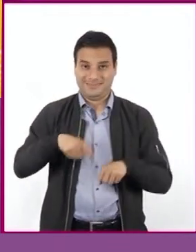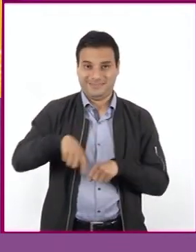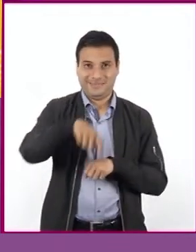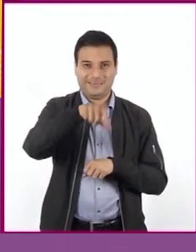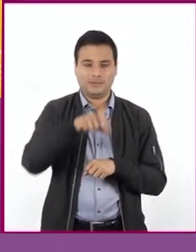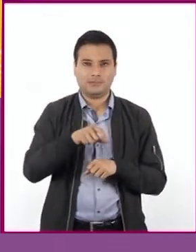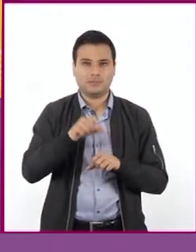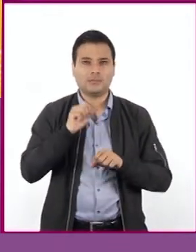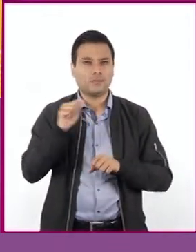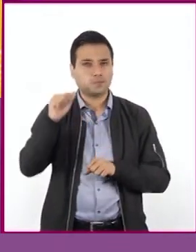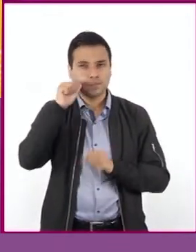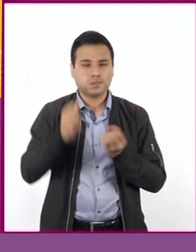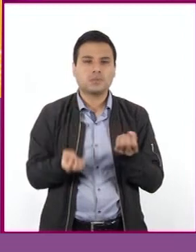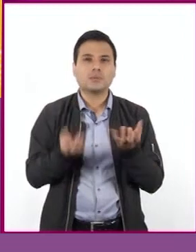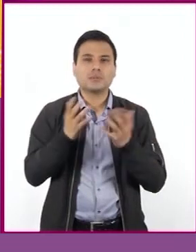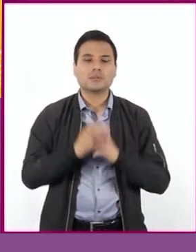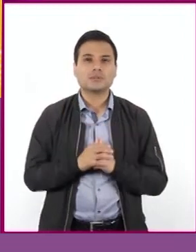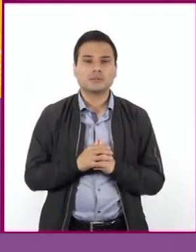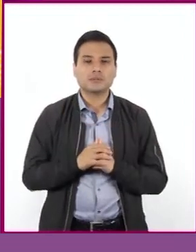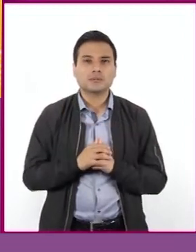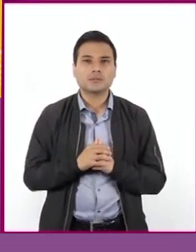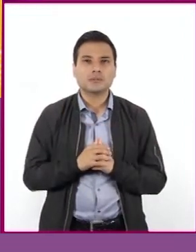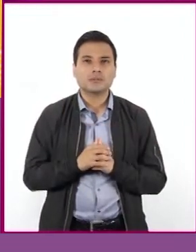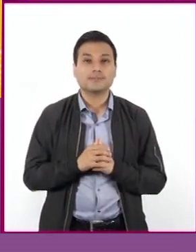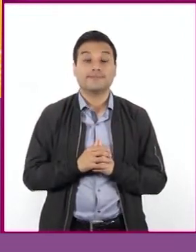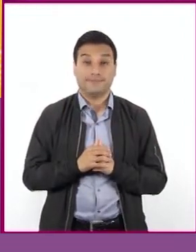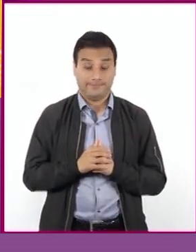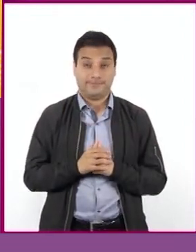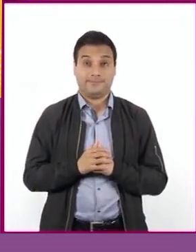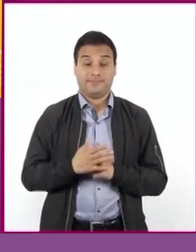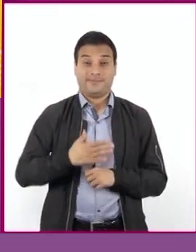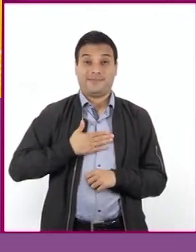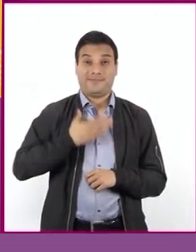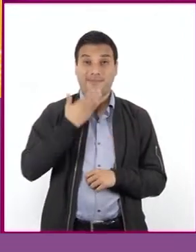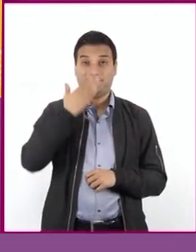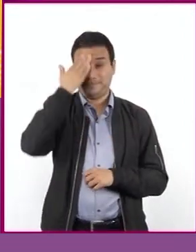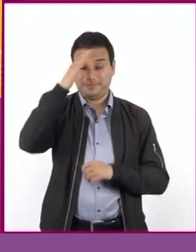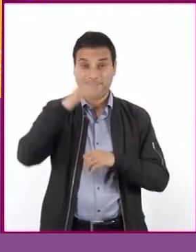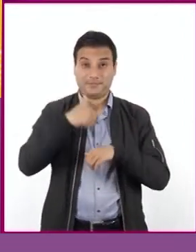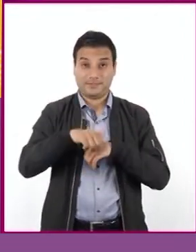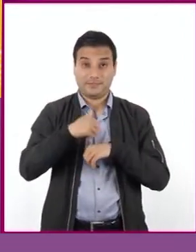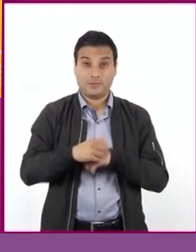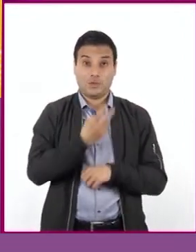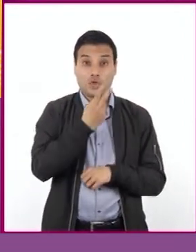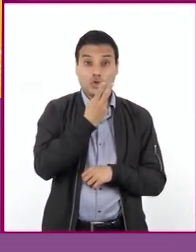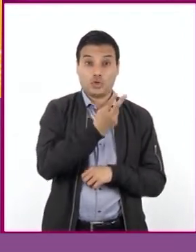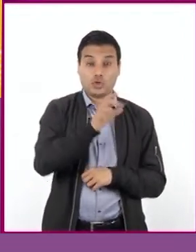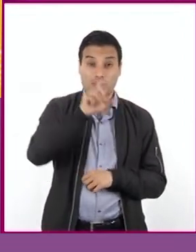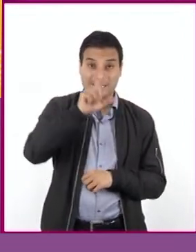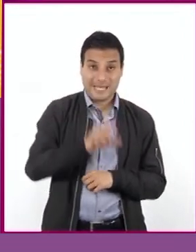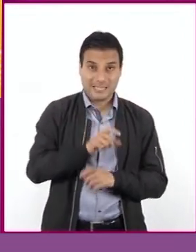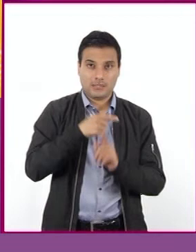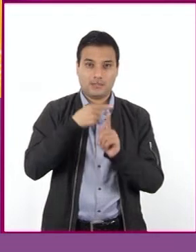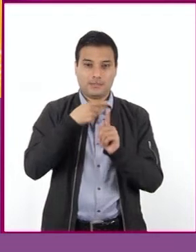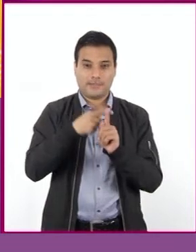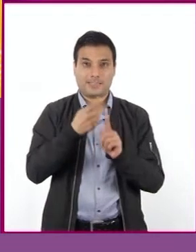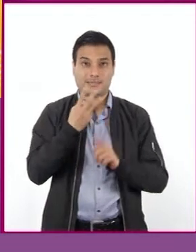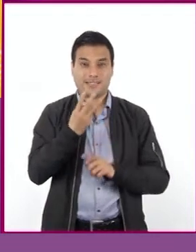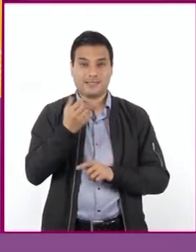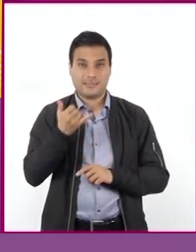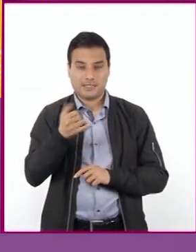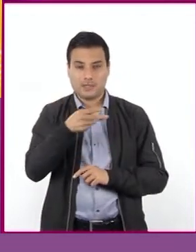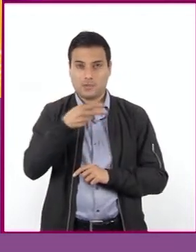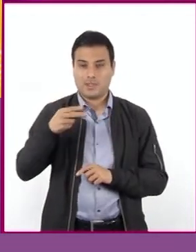triciclo? Por lo tanto, algebraicamente sería 2x más 3y igual a